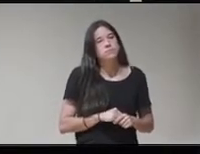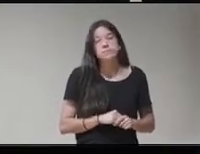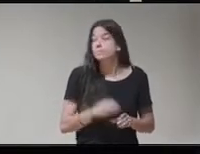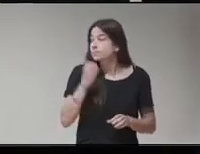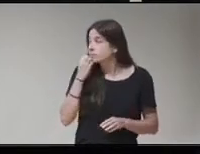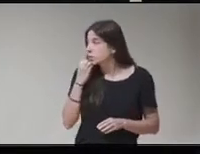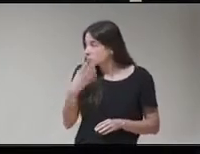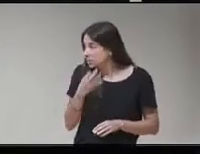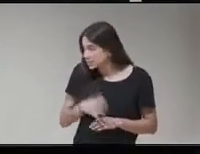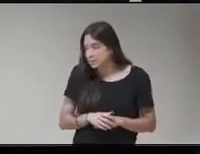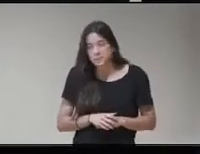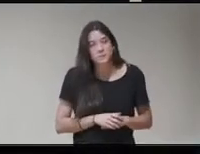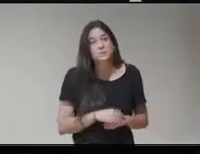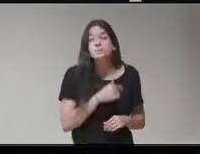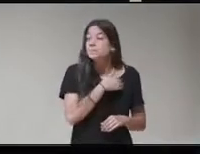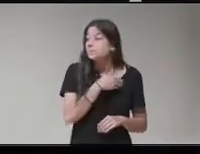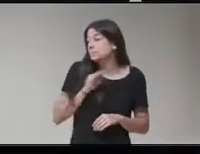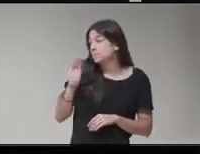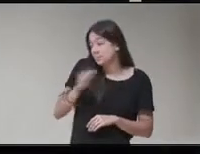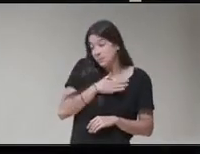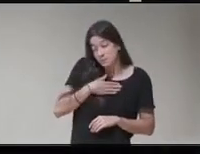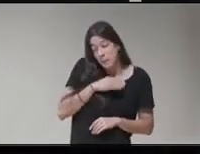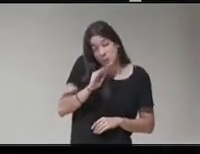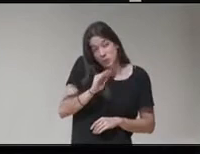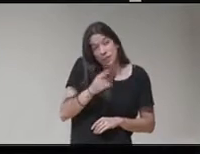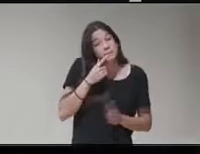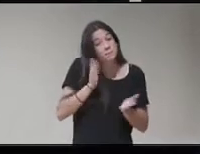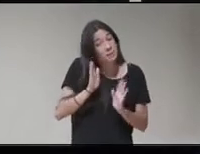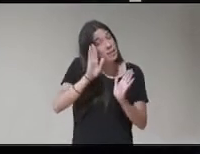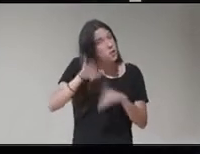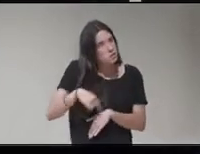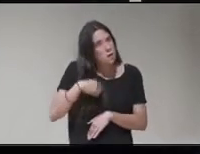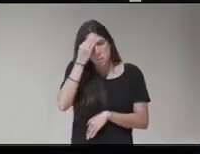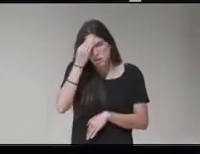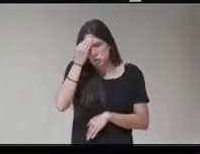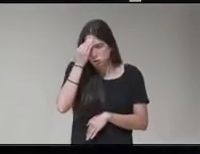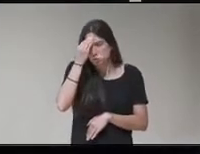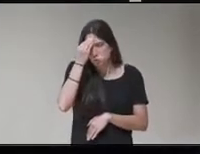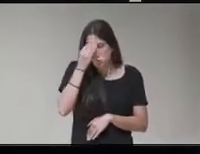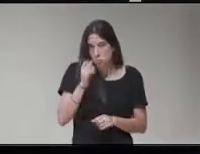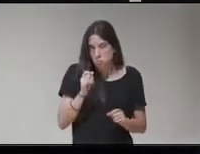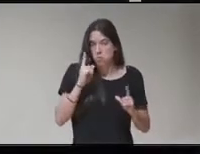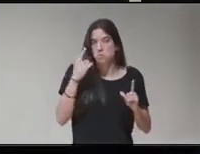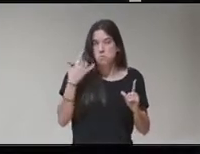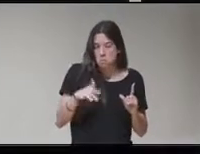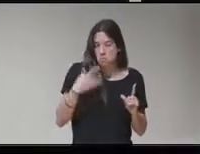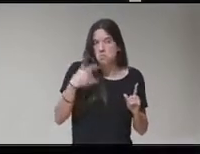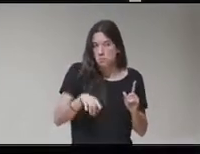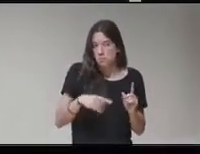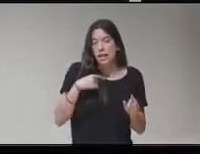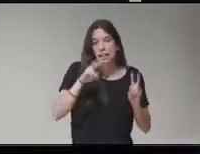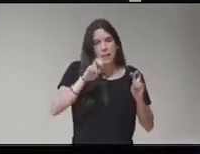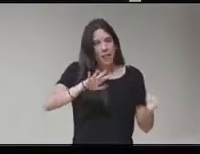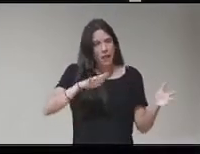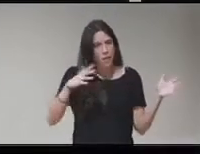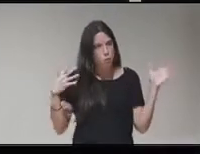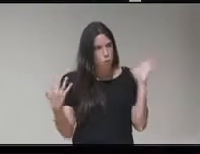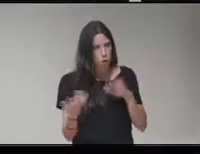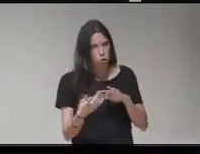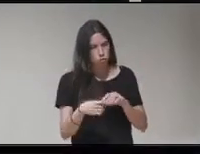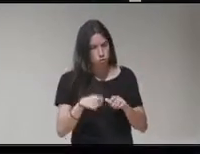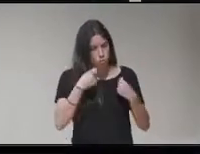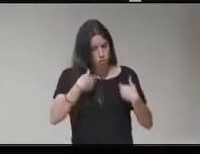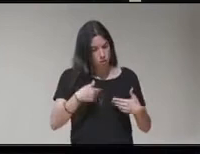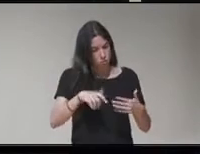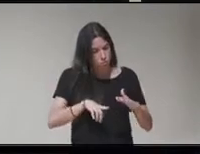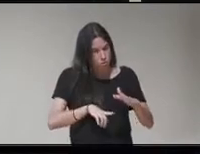Buenas. Yo quería preguntar, la última parte me ha parecido muy reveladora, la verdad, lo de la evolución humana